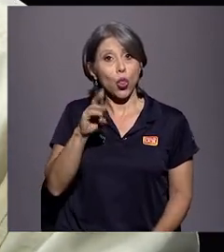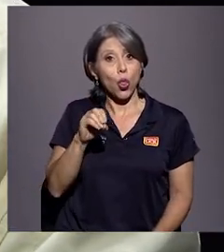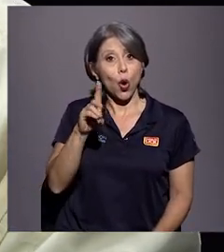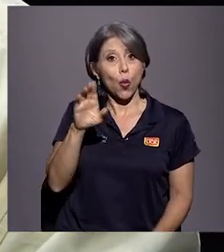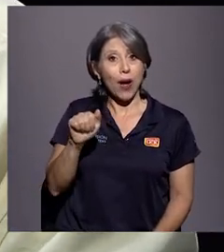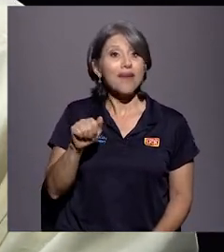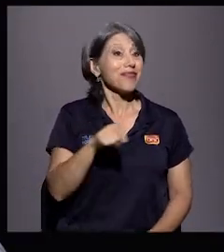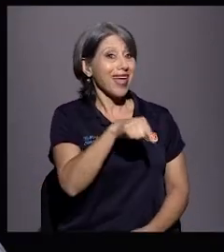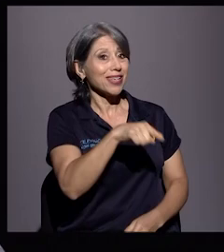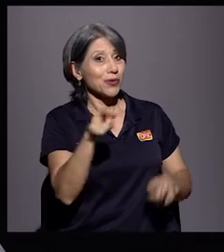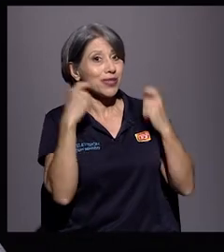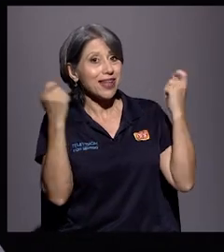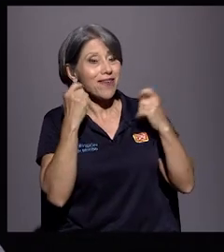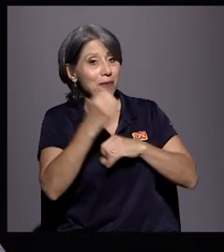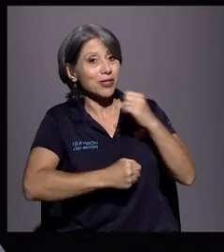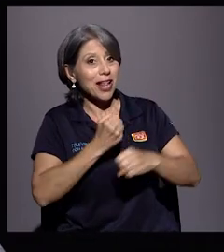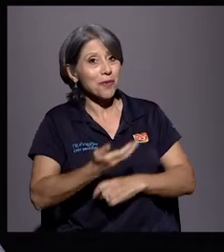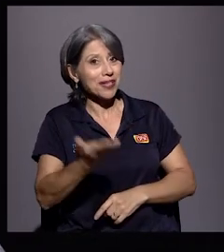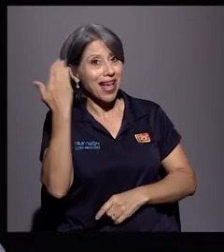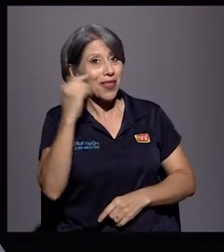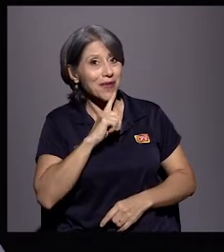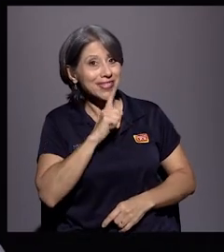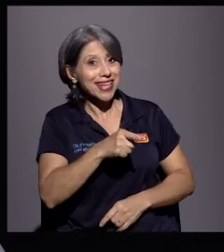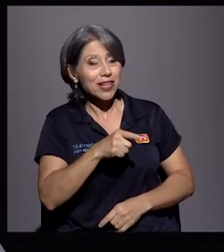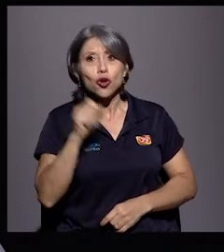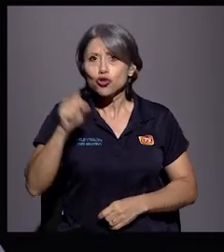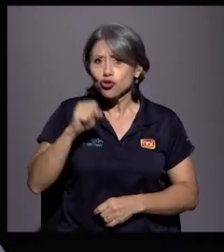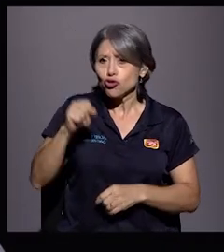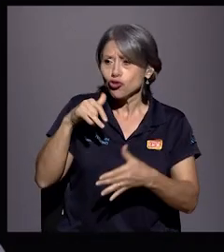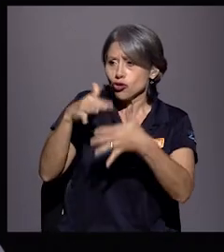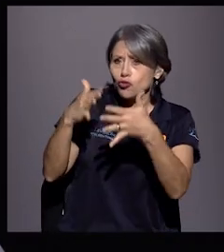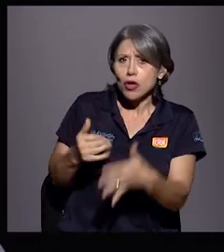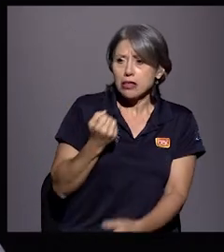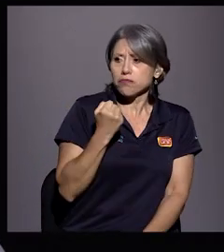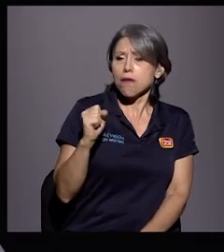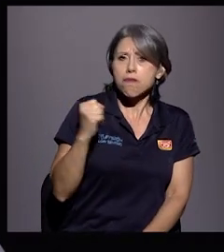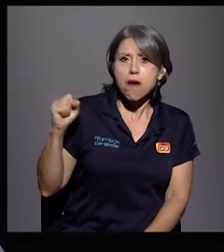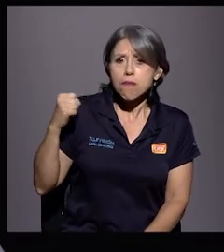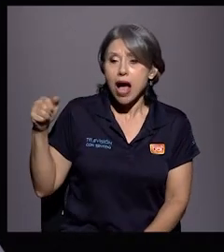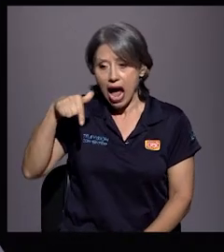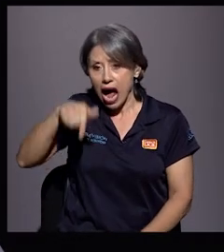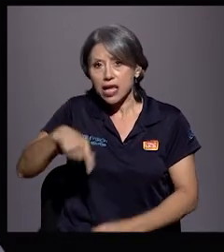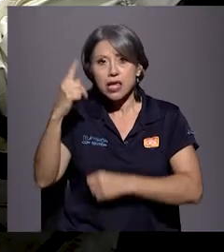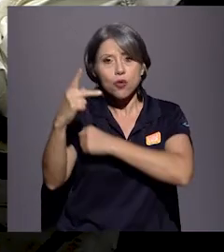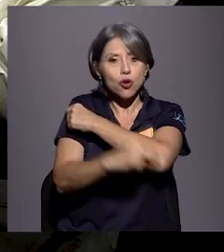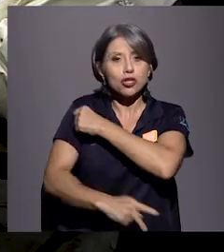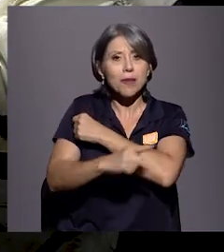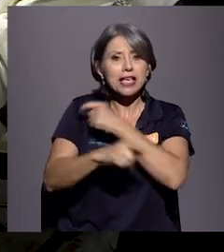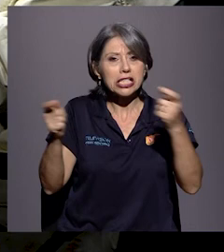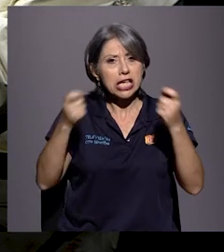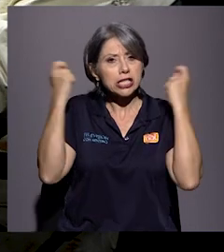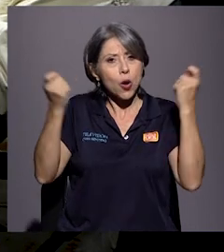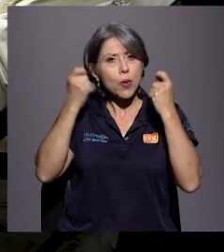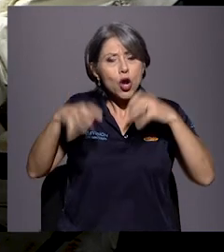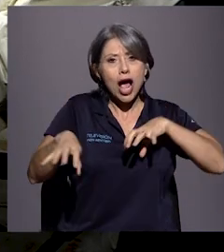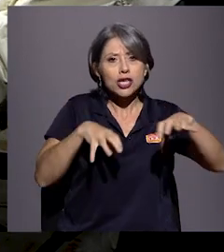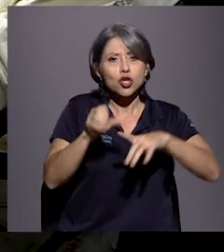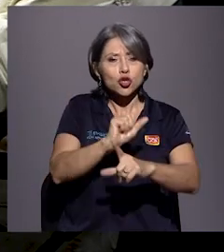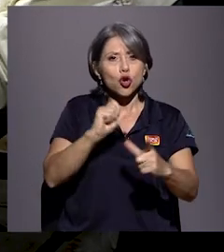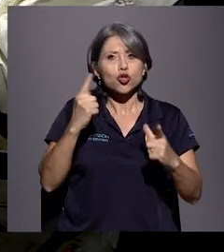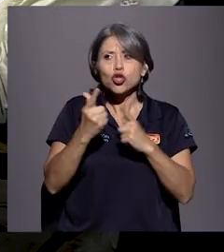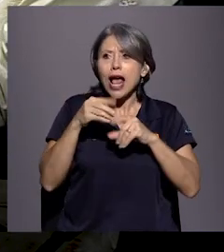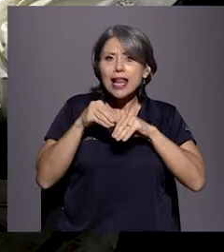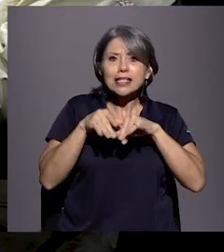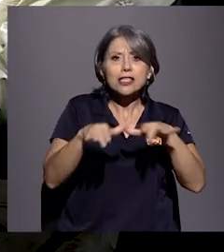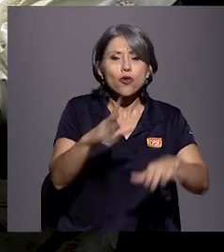Lo celebrábamos el año pasado, ¿cierto? Exactamente, y aquí fue uno de los países que se conmemoró con más fuerza la acción social, la